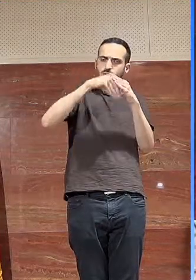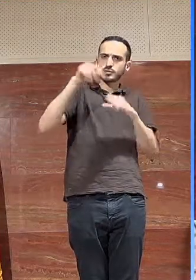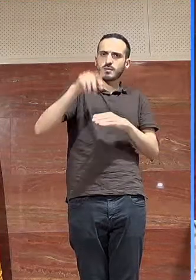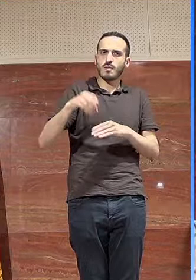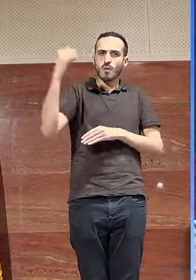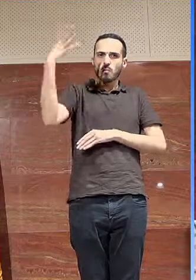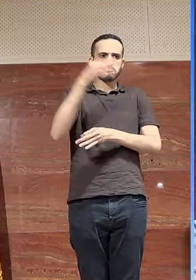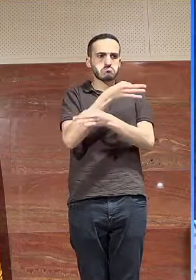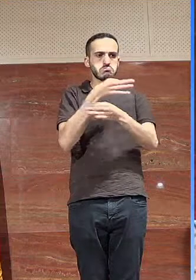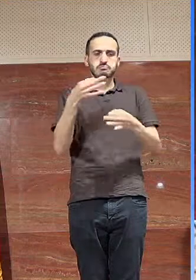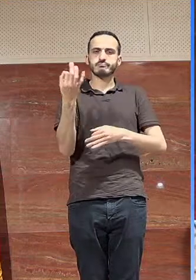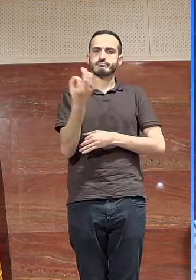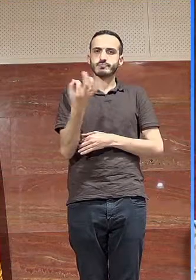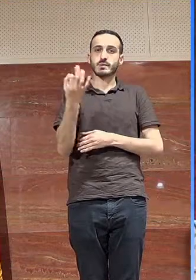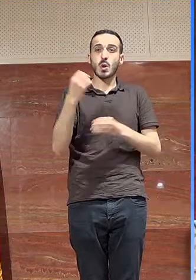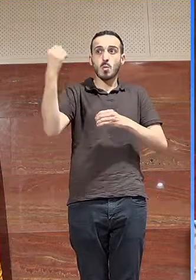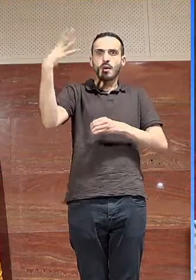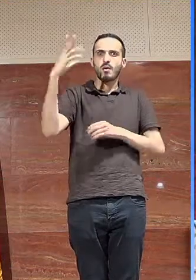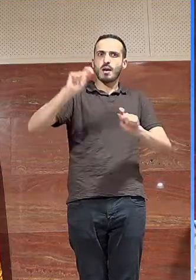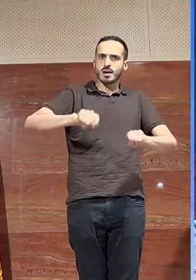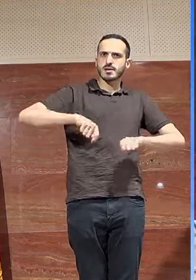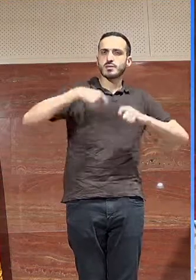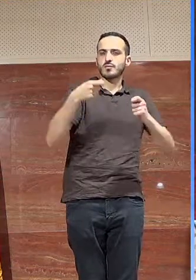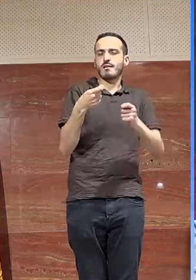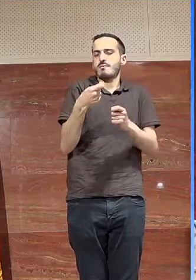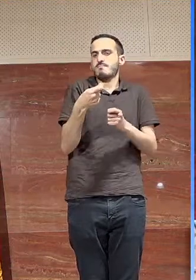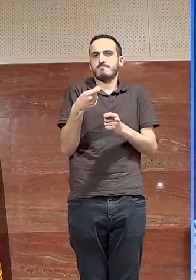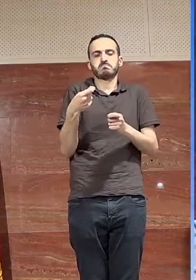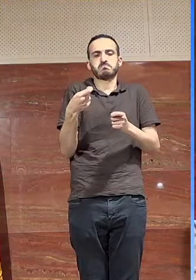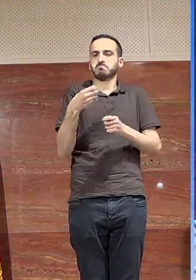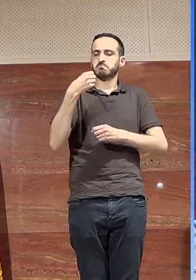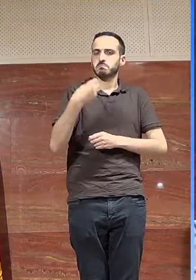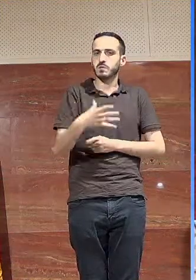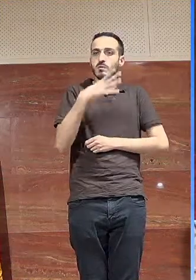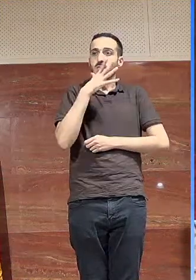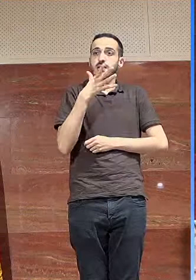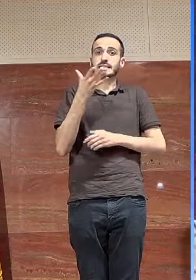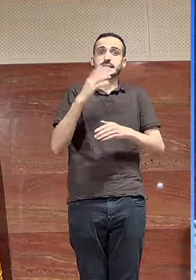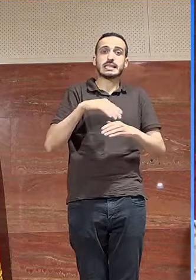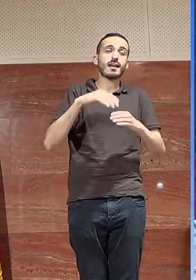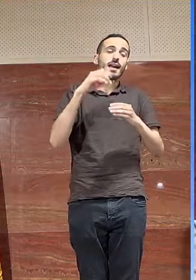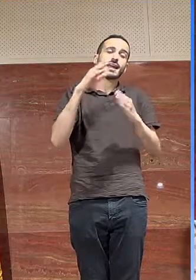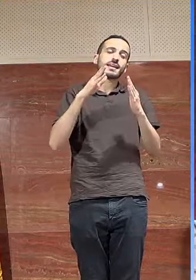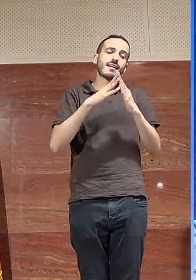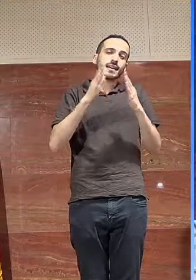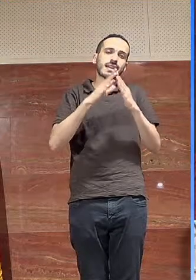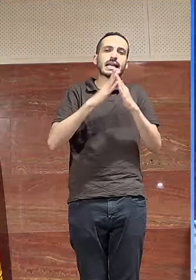que la iluminación natural sea lo mejor posible para evitar el tener que suplementarla con consumos excesivos